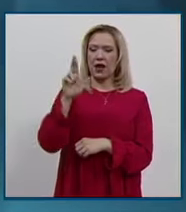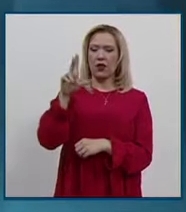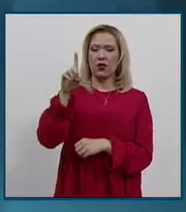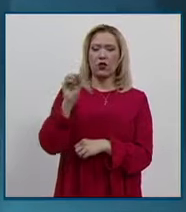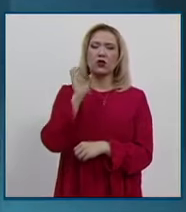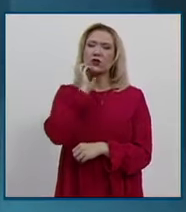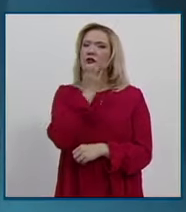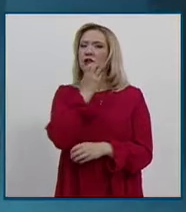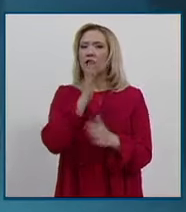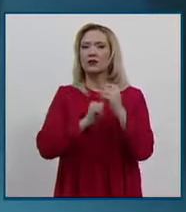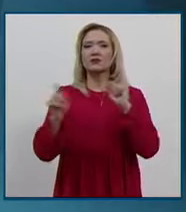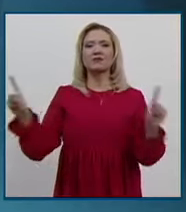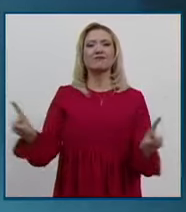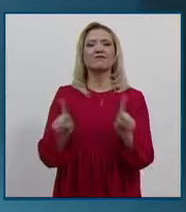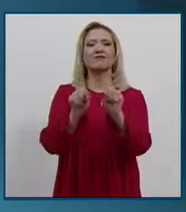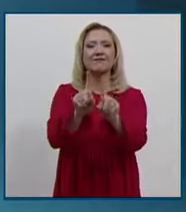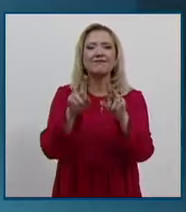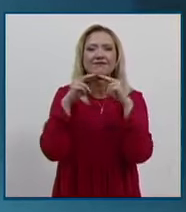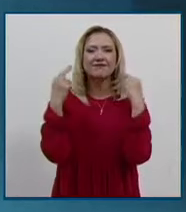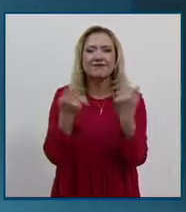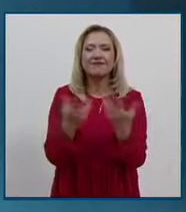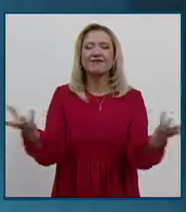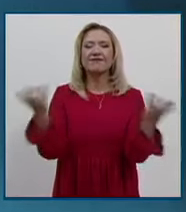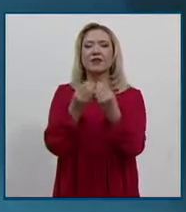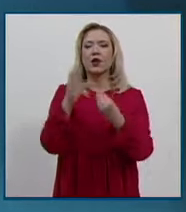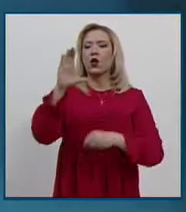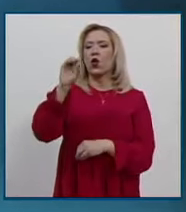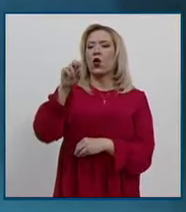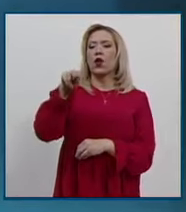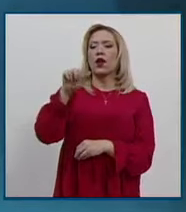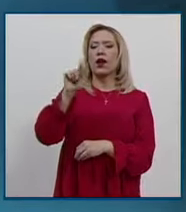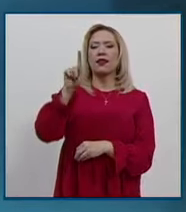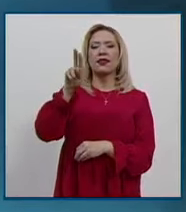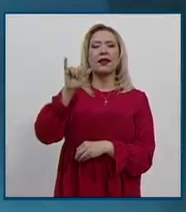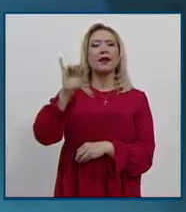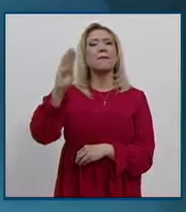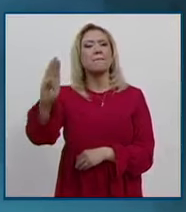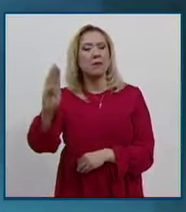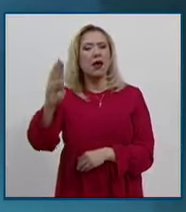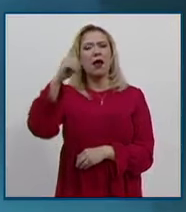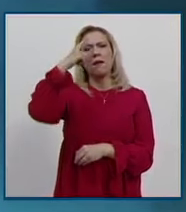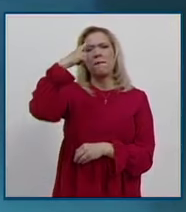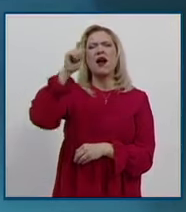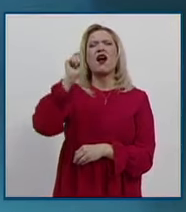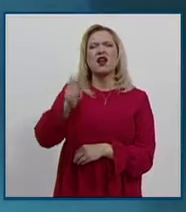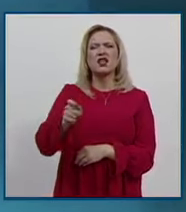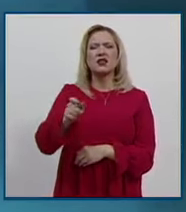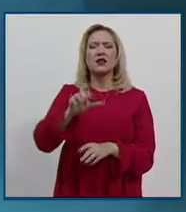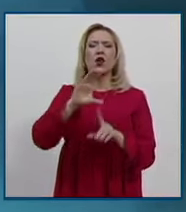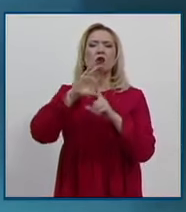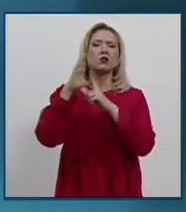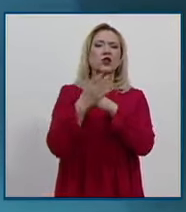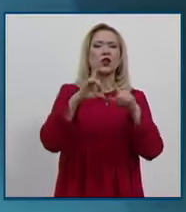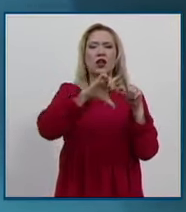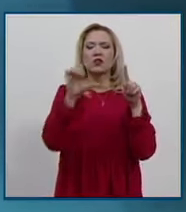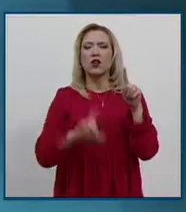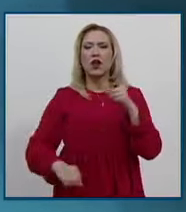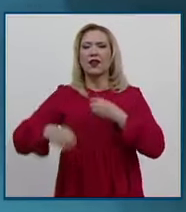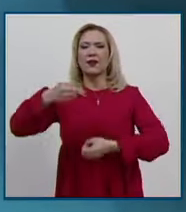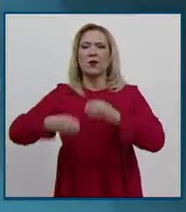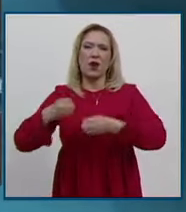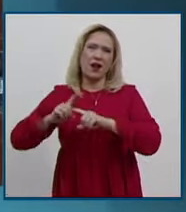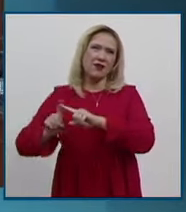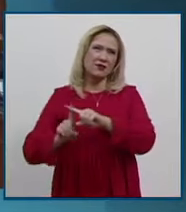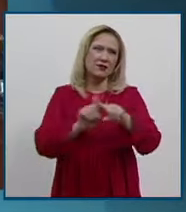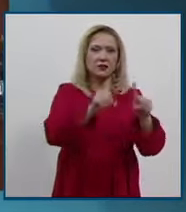rebolledo se reunió con integrantes de la conat trip para analizar mecanismos que permitan implementar de manera exitosa la